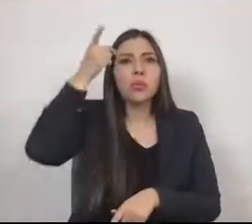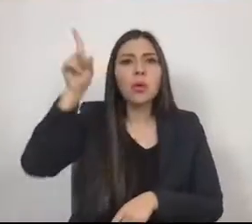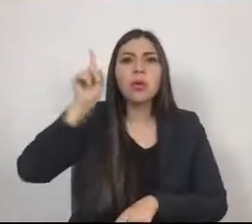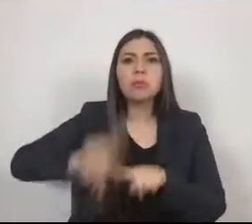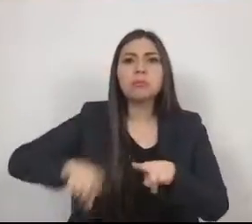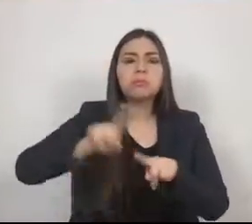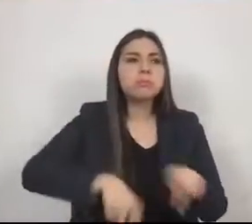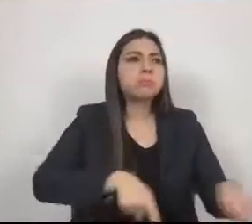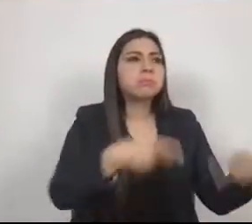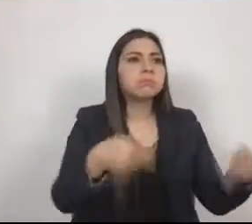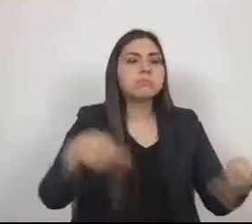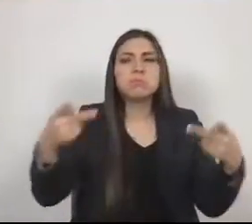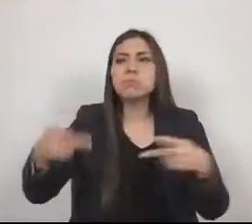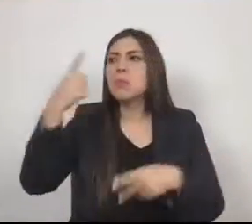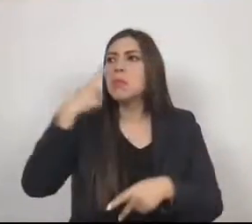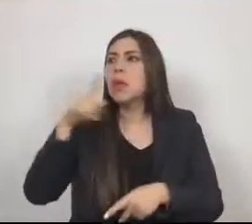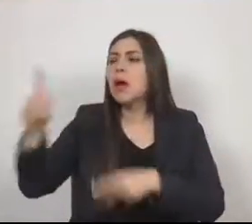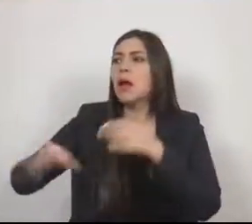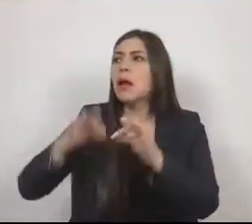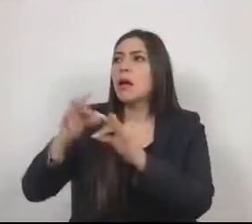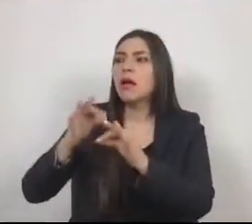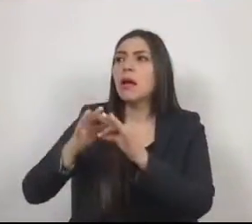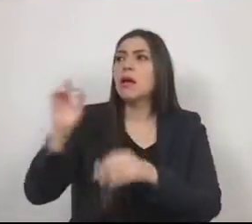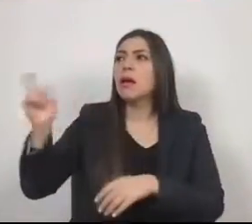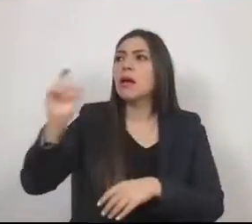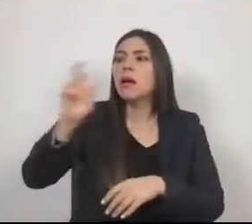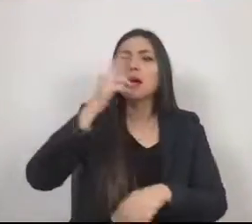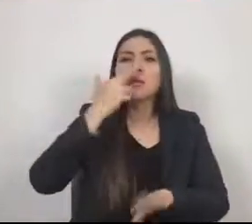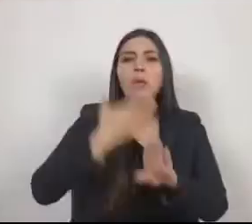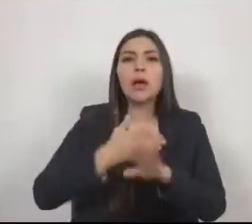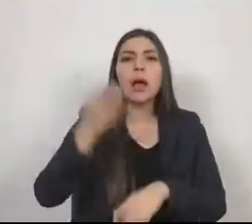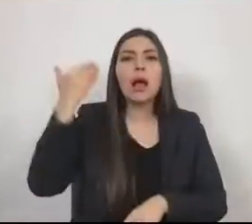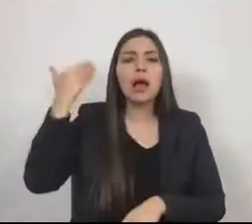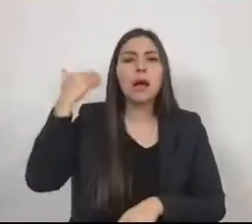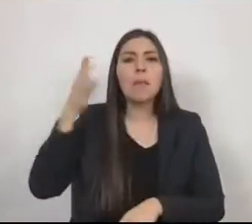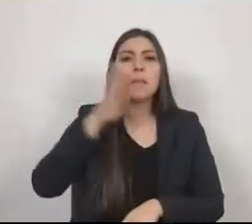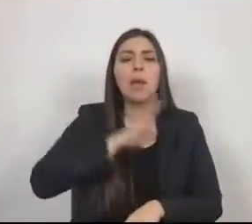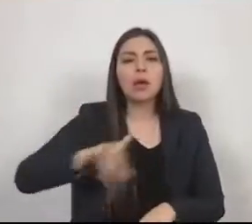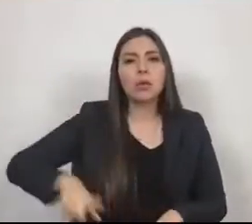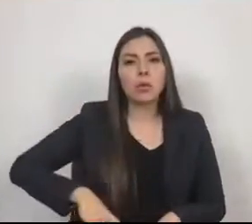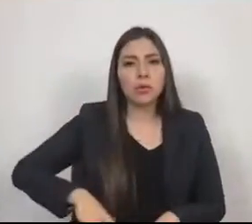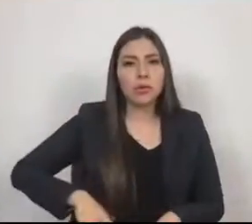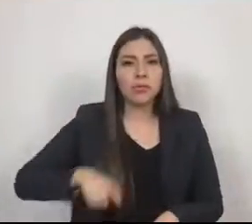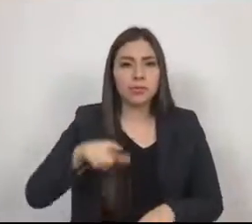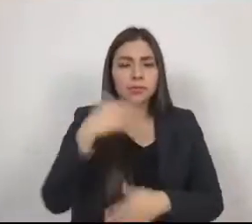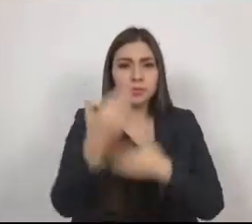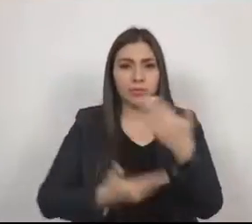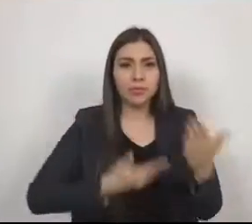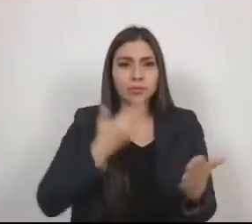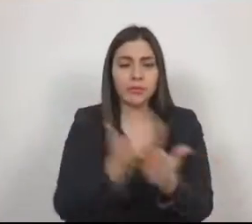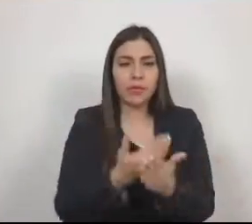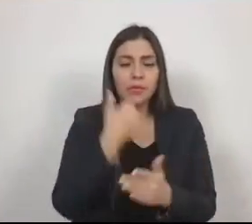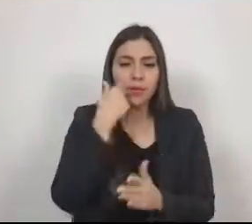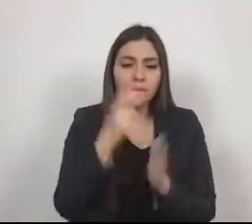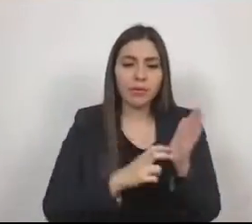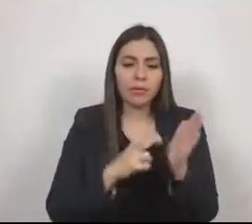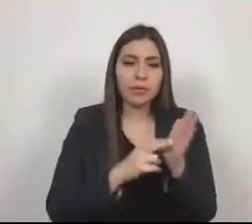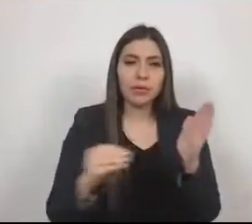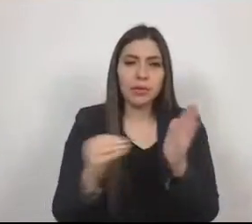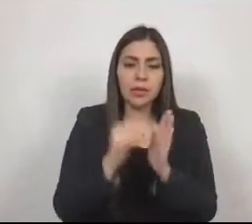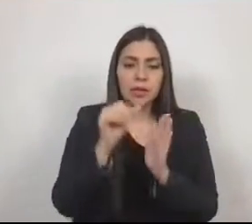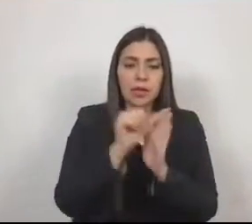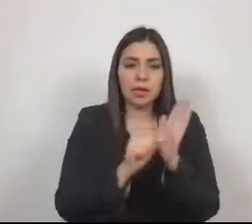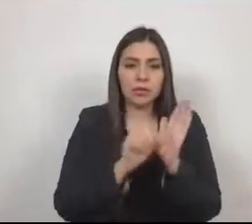responder irresponsabilidades de los malos gobernantes. La reforma propone que en el texto constitucional del artículo